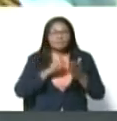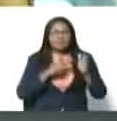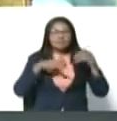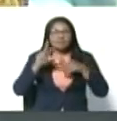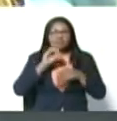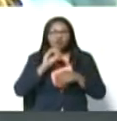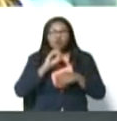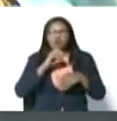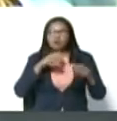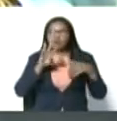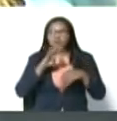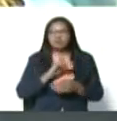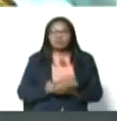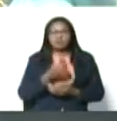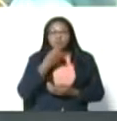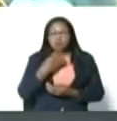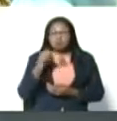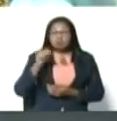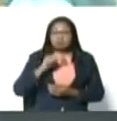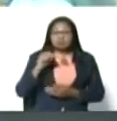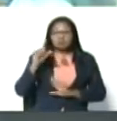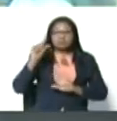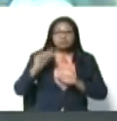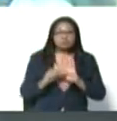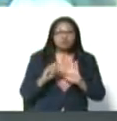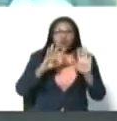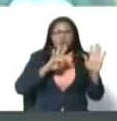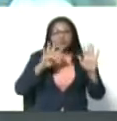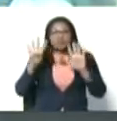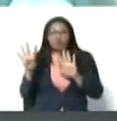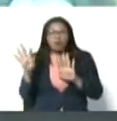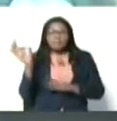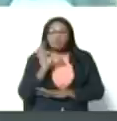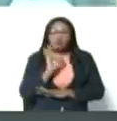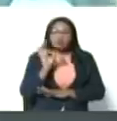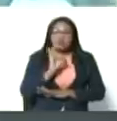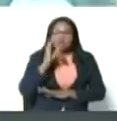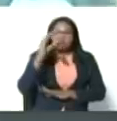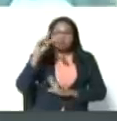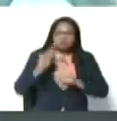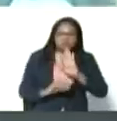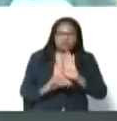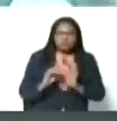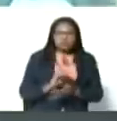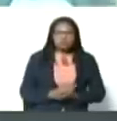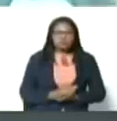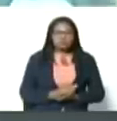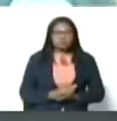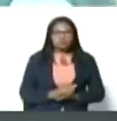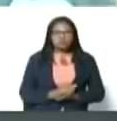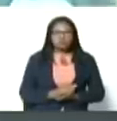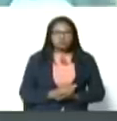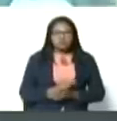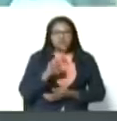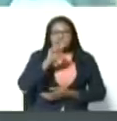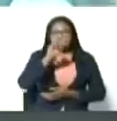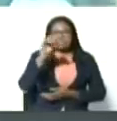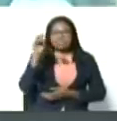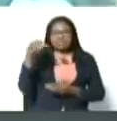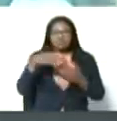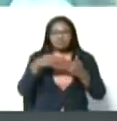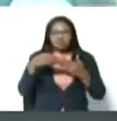2013-14, bueno, se disminuyeron 99% el ingreso. De cada 100 dólares que